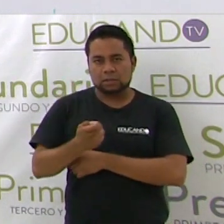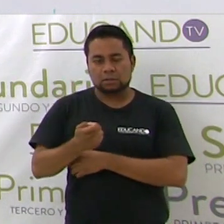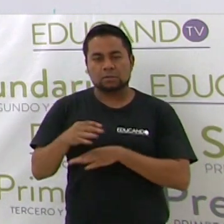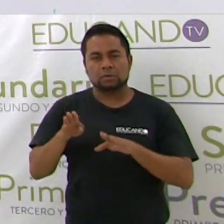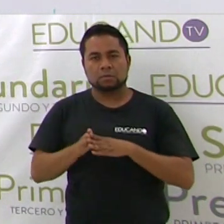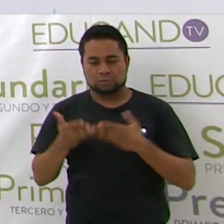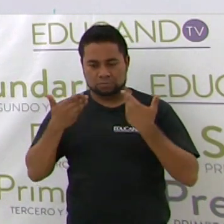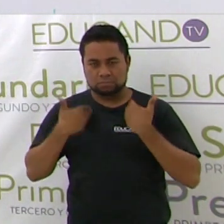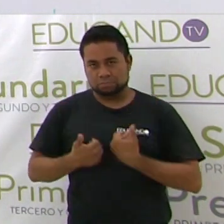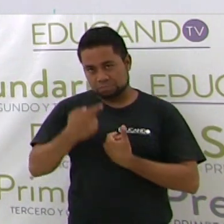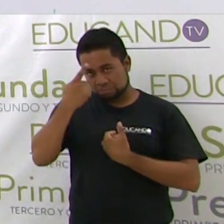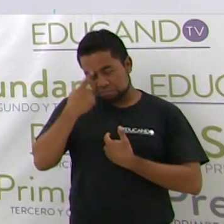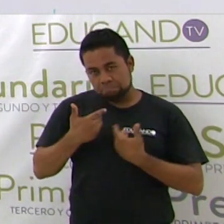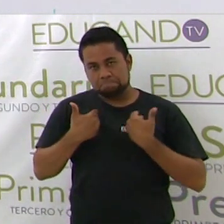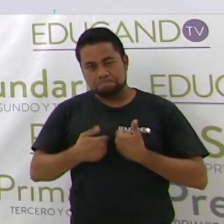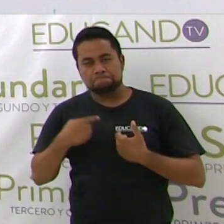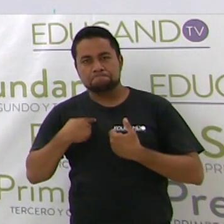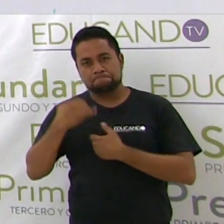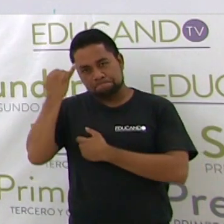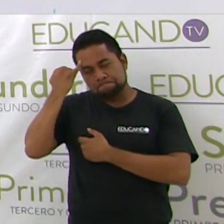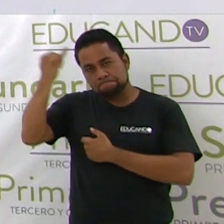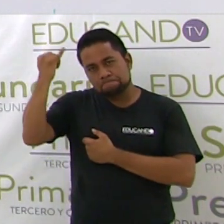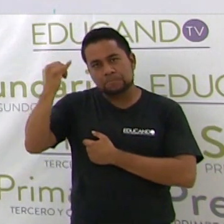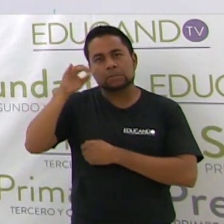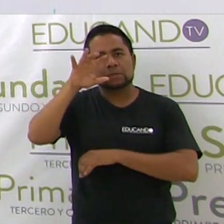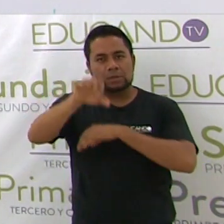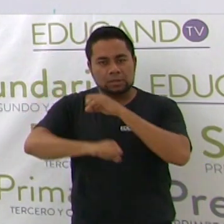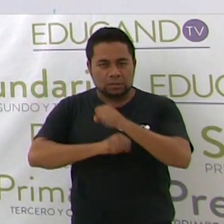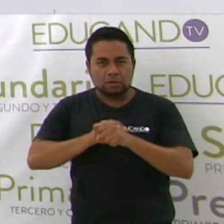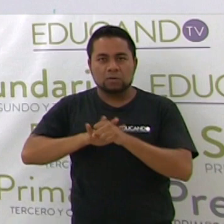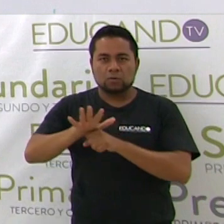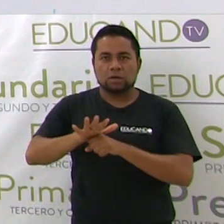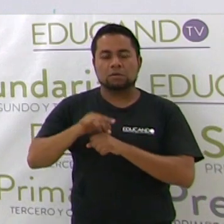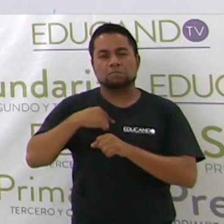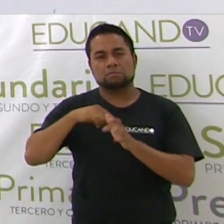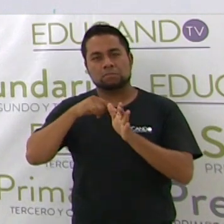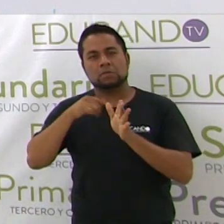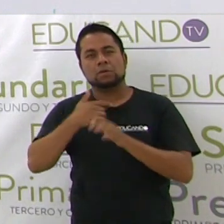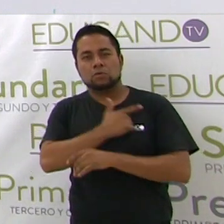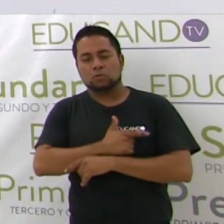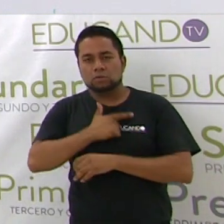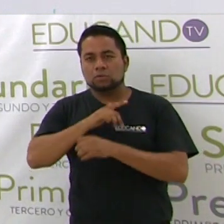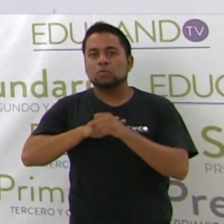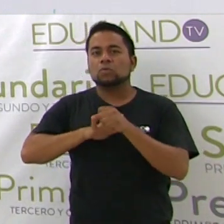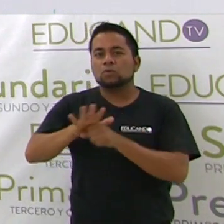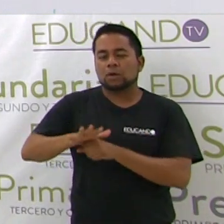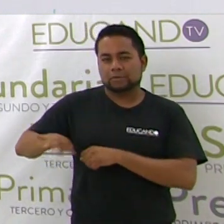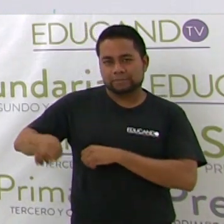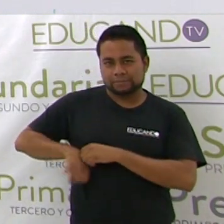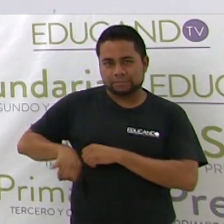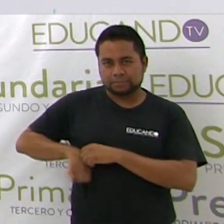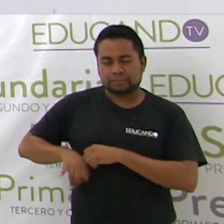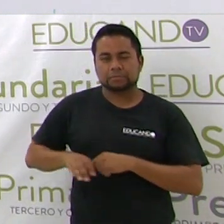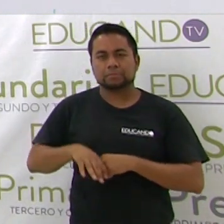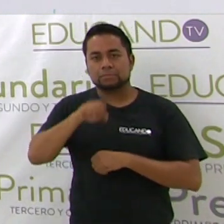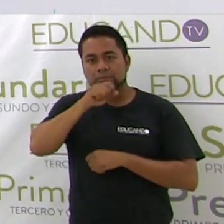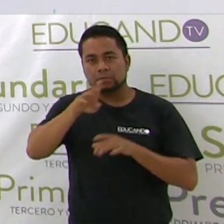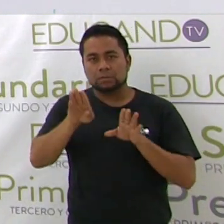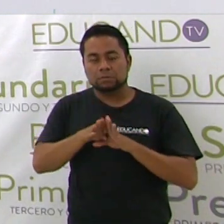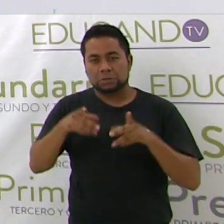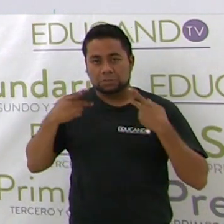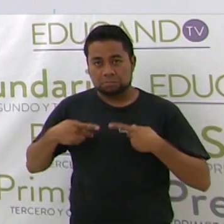nosotros mismos, de nuestras aspiraciones, de nuestros gustos, de lo que nos llama la atención. Interesar al público